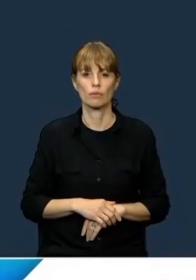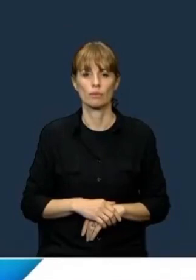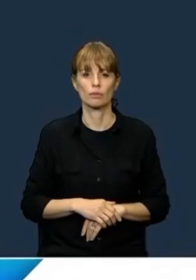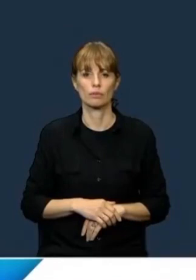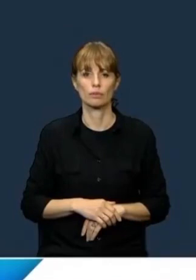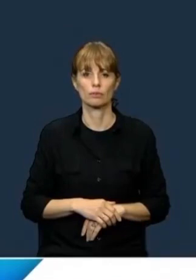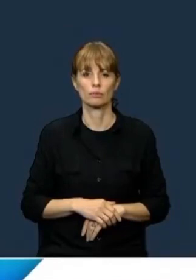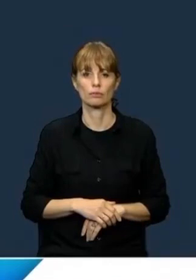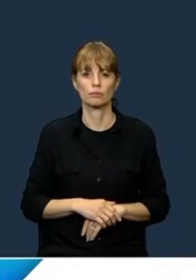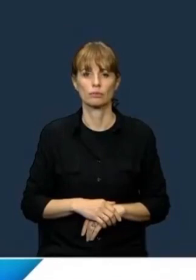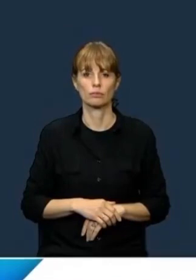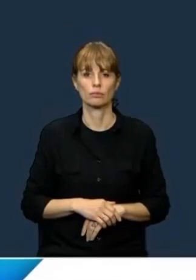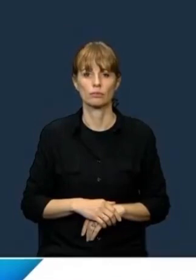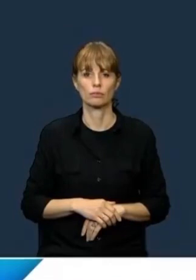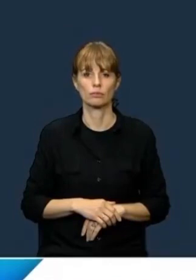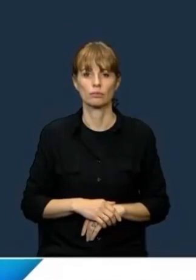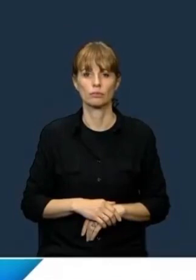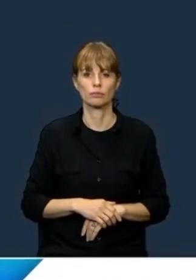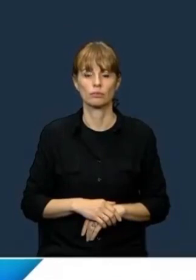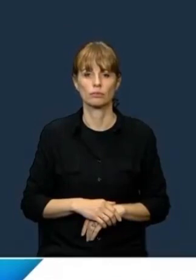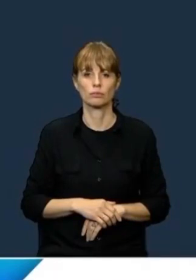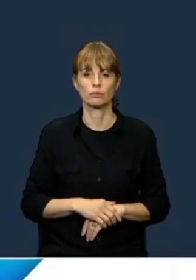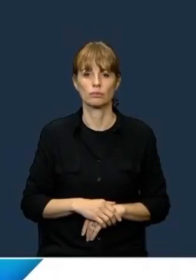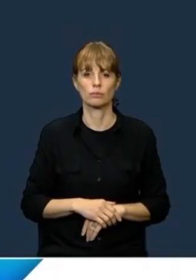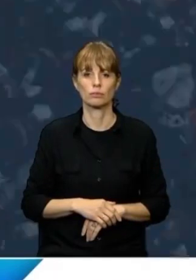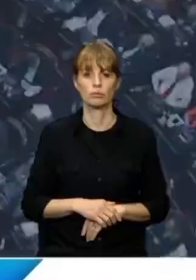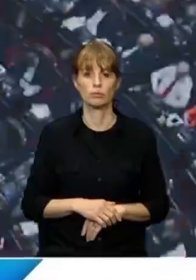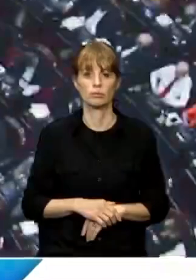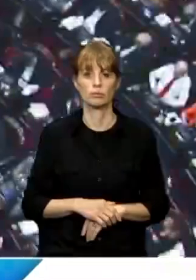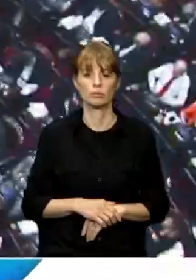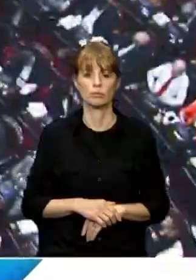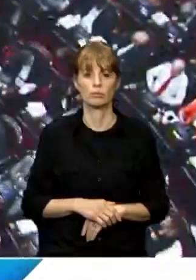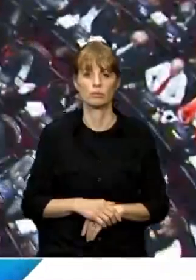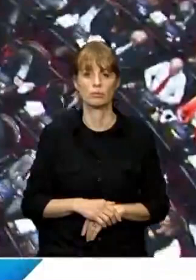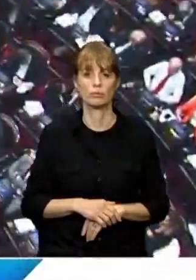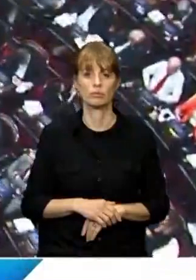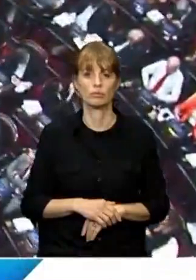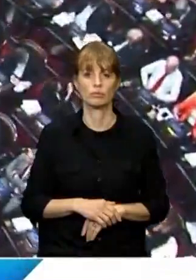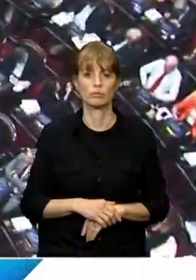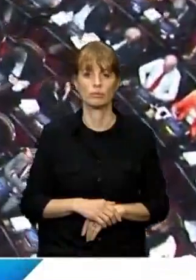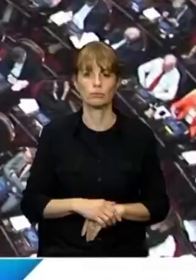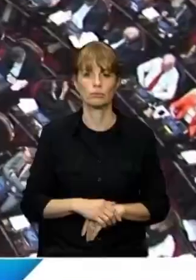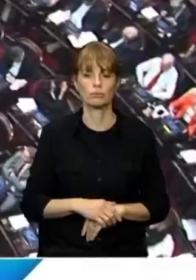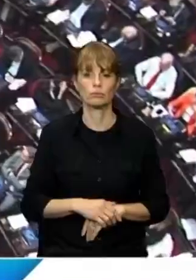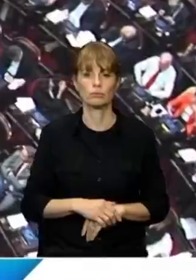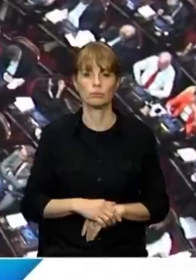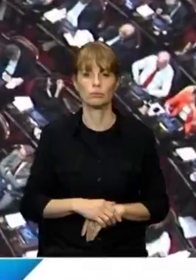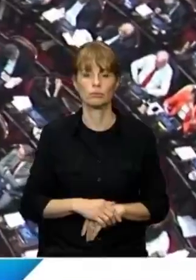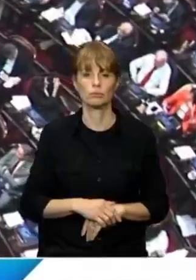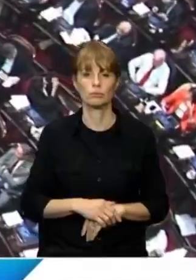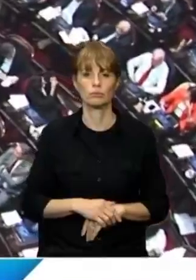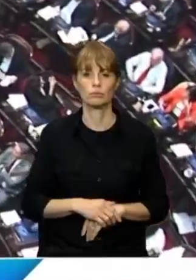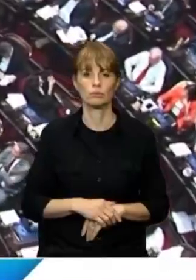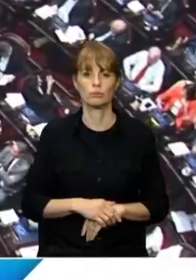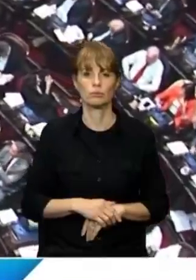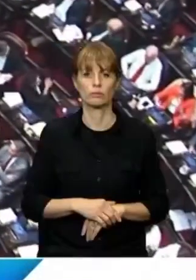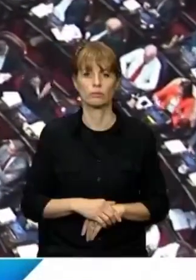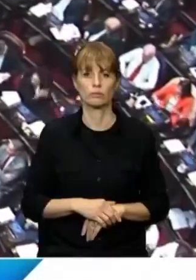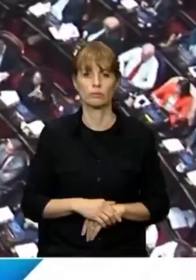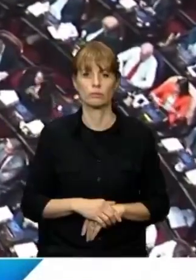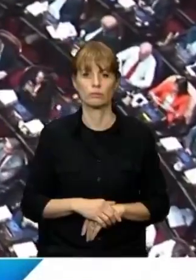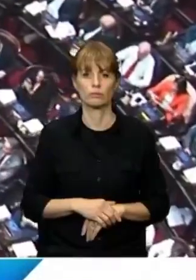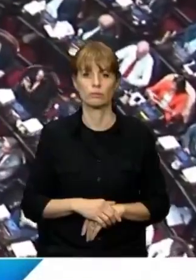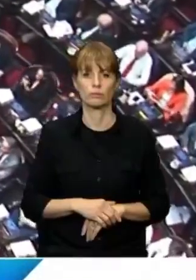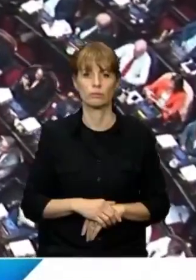Recuerden que este mismo momento, replicado en el mes de febrero, fue positivo para el gobierno, ¿se acuerdan? Sí, se había logrado claro. votar en